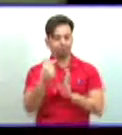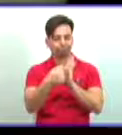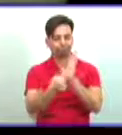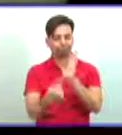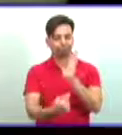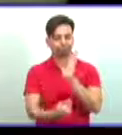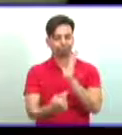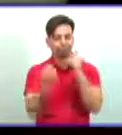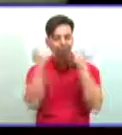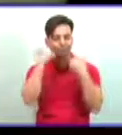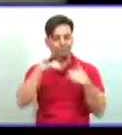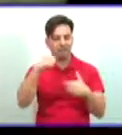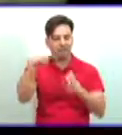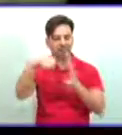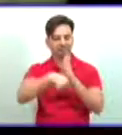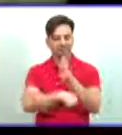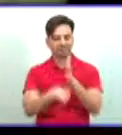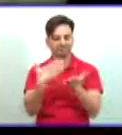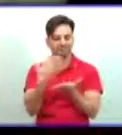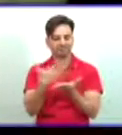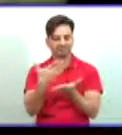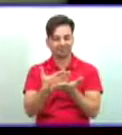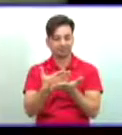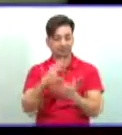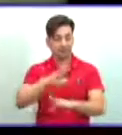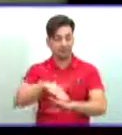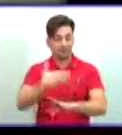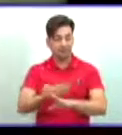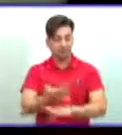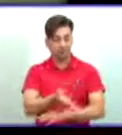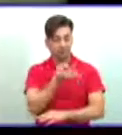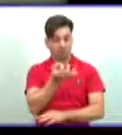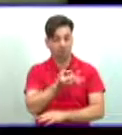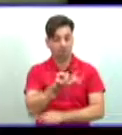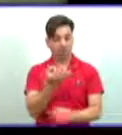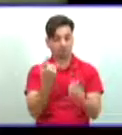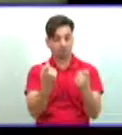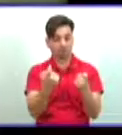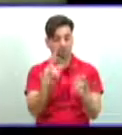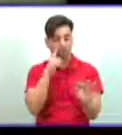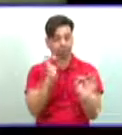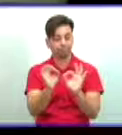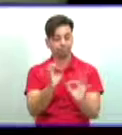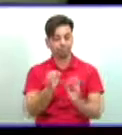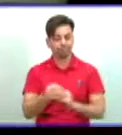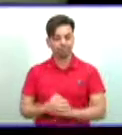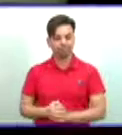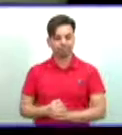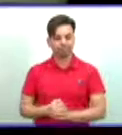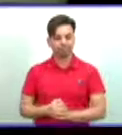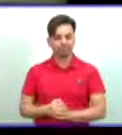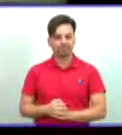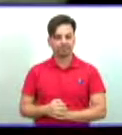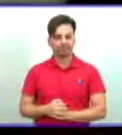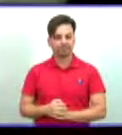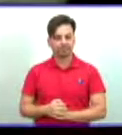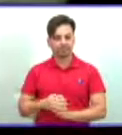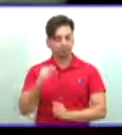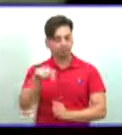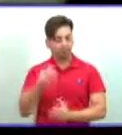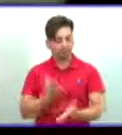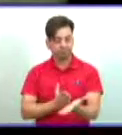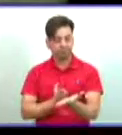después hablar de la necesidad de su protección. Es necesario que hagamos este recorrido